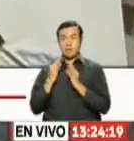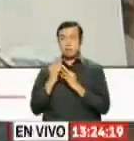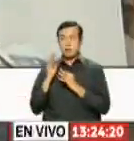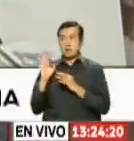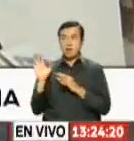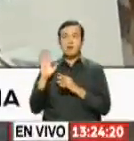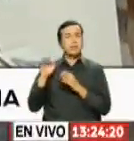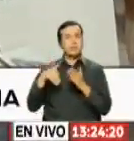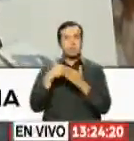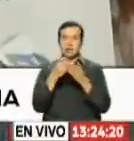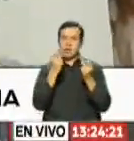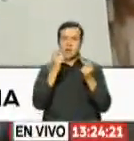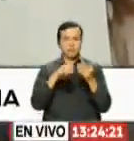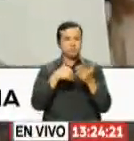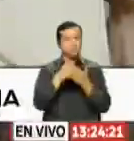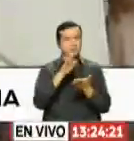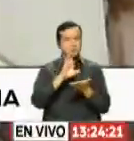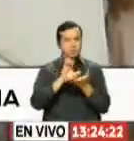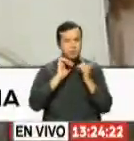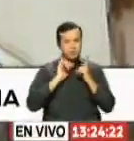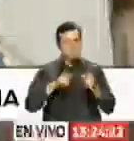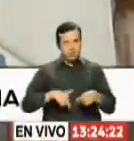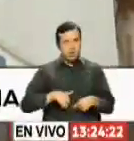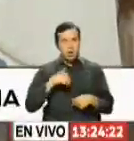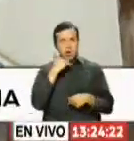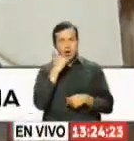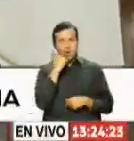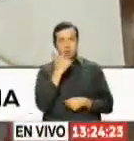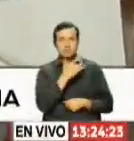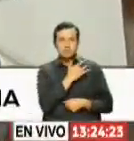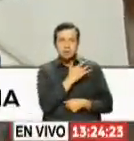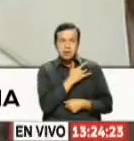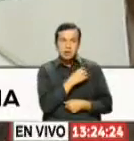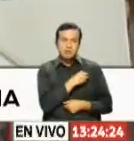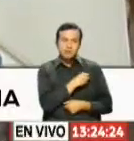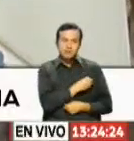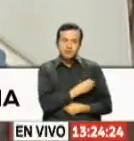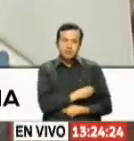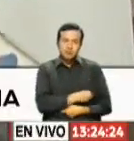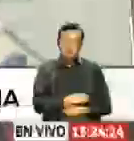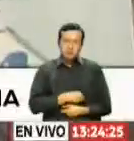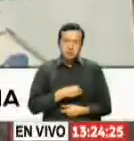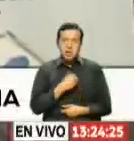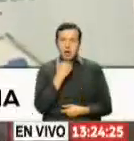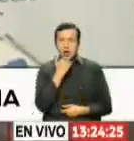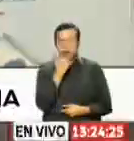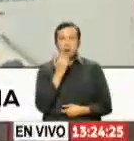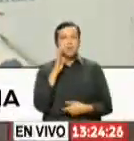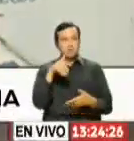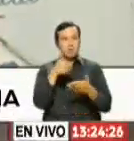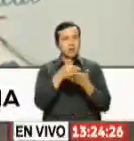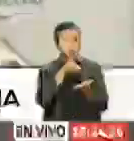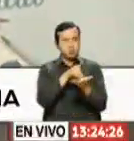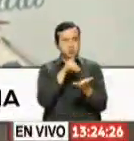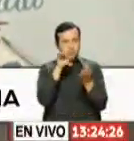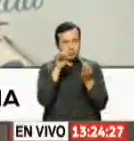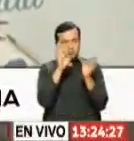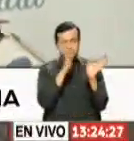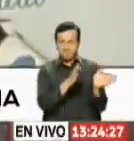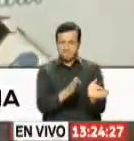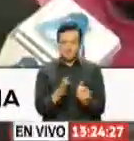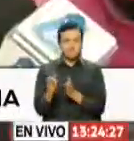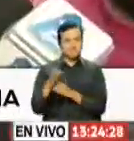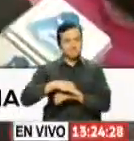salud en caso de que se encuentren alguna protuberancia o alguna masa a nivel de mama para que reciban el